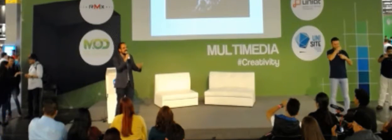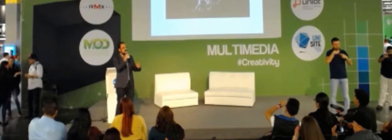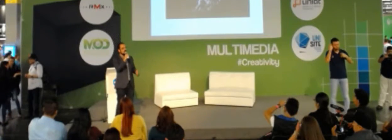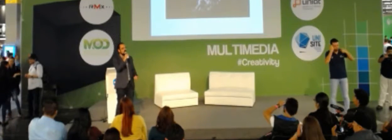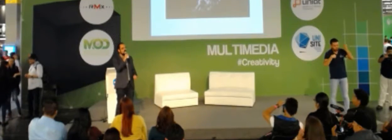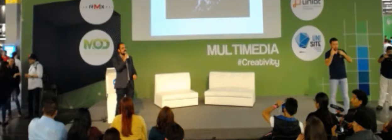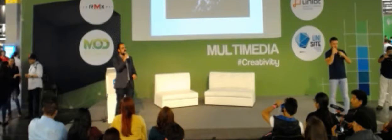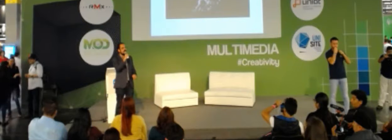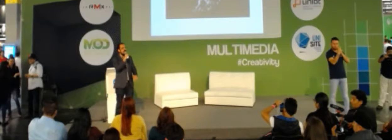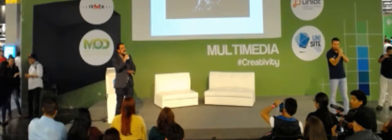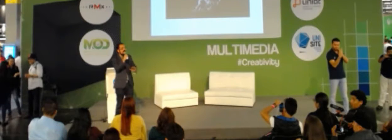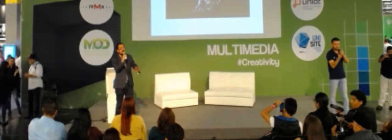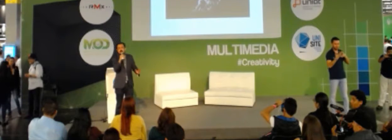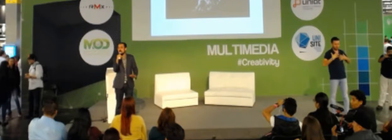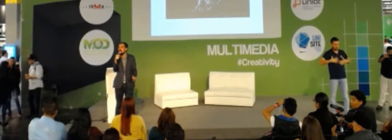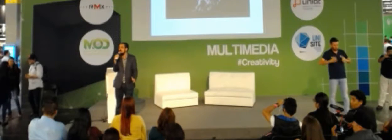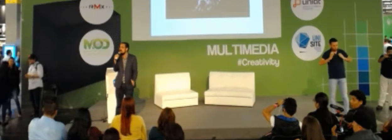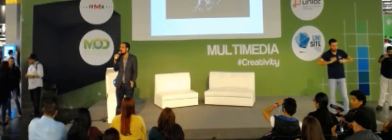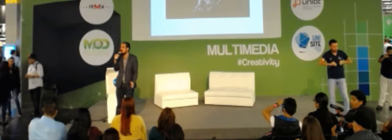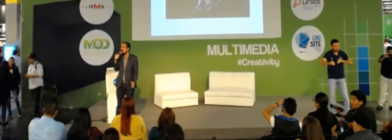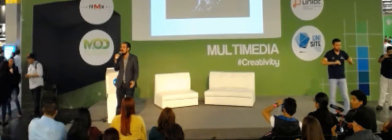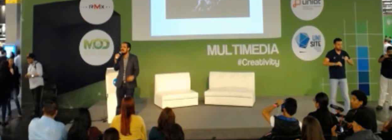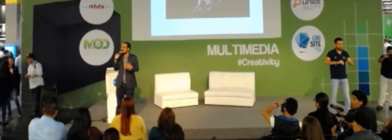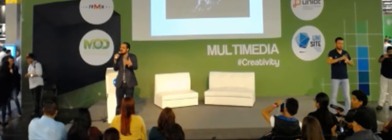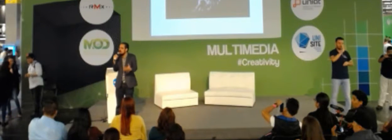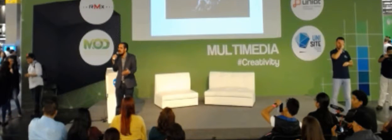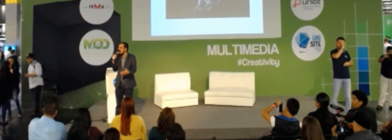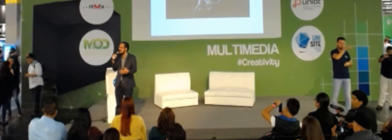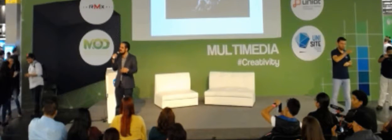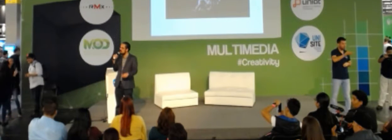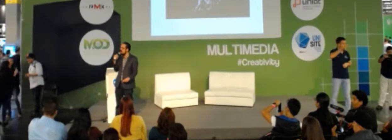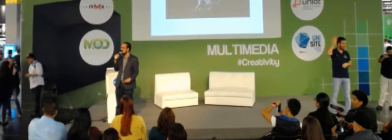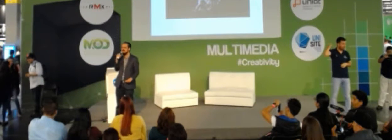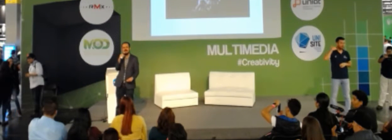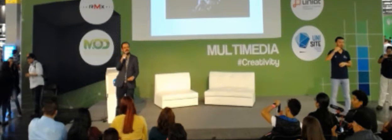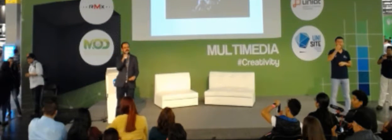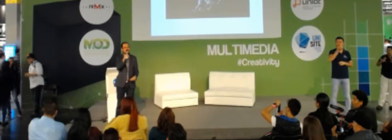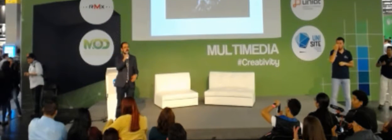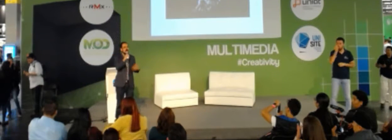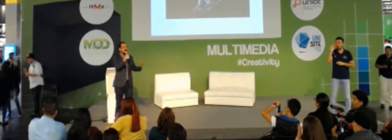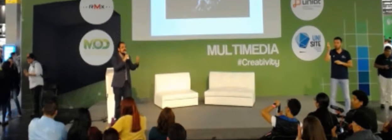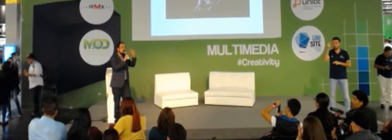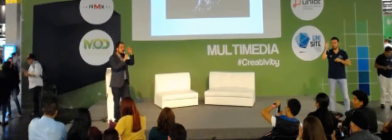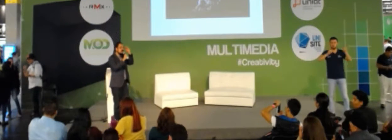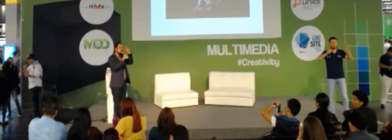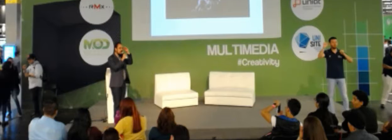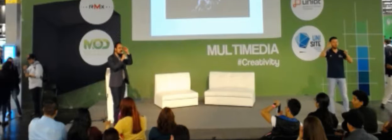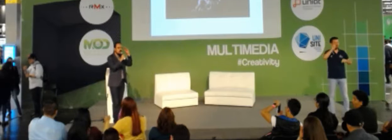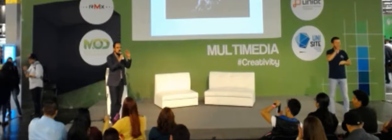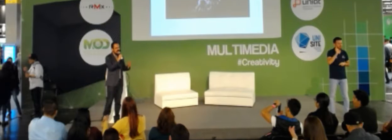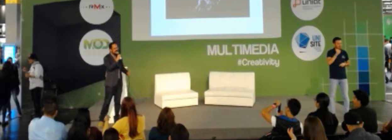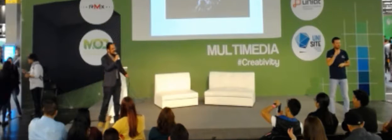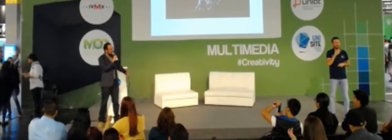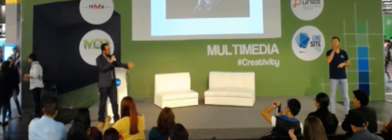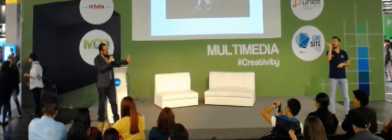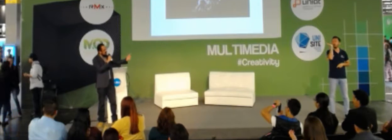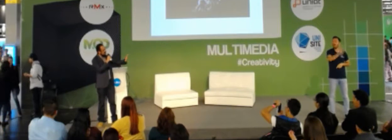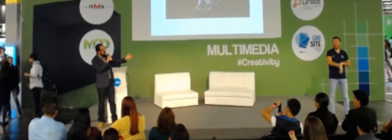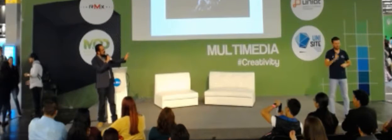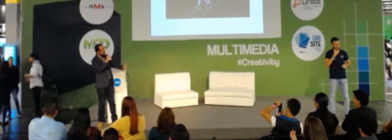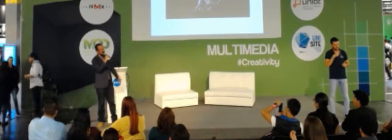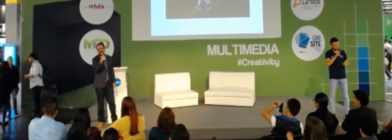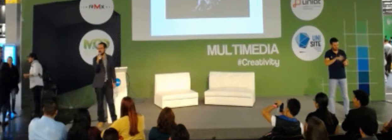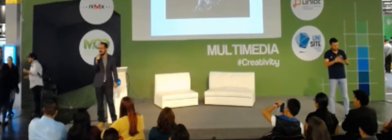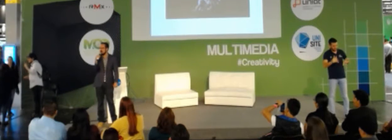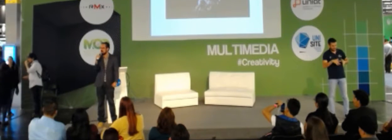miradas, los movimientos. Eso estaba prohibido. Las escuelas, las universidades, veían a las personas sordas como, ¡ay, qué feo se